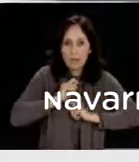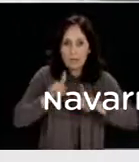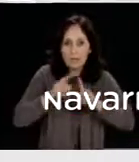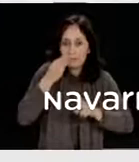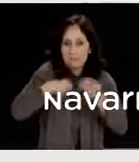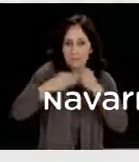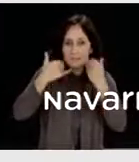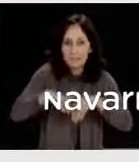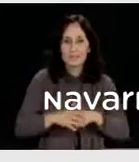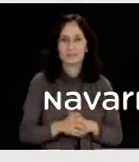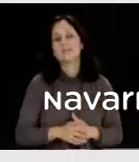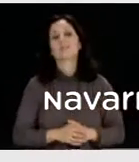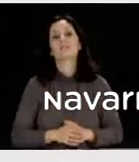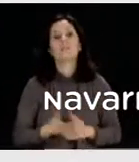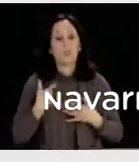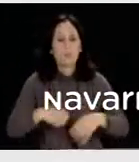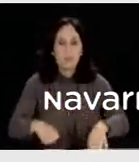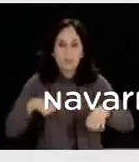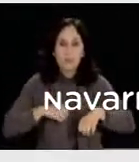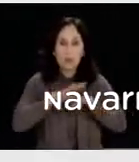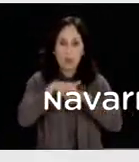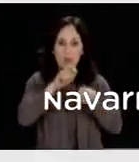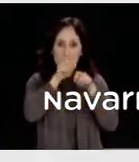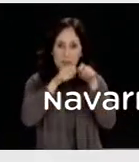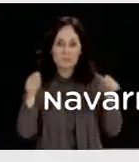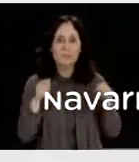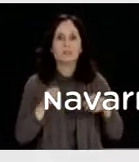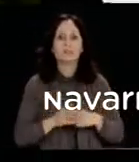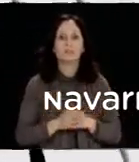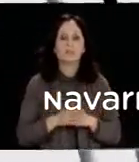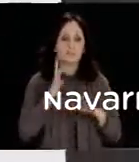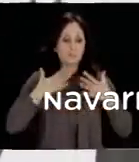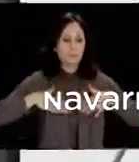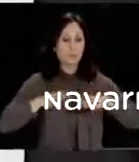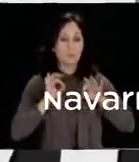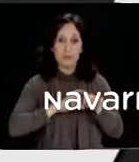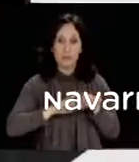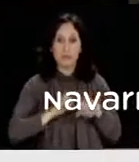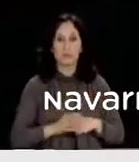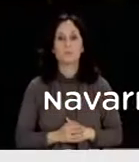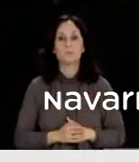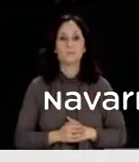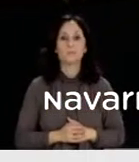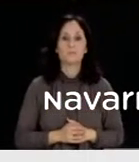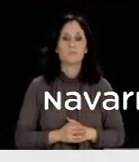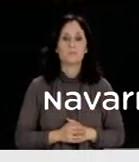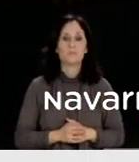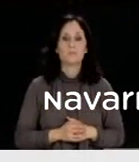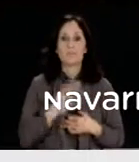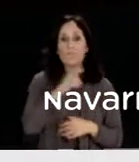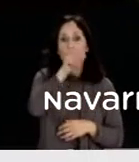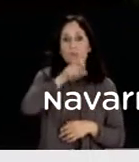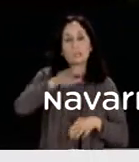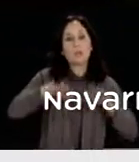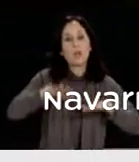estos búlgaros, ¿no? Pero... Los pantalones, las zapatillas, un poco el traje típico de calderero. Unos tocan, otros